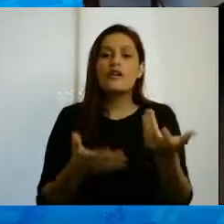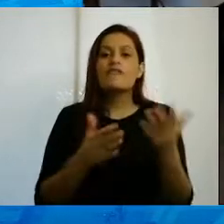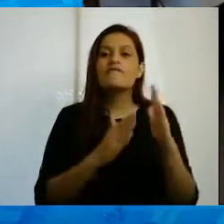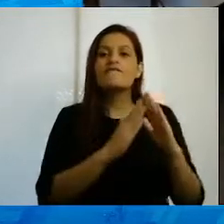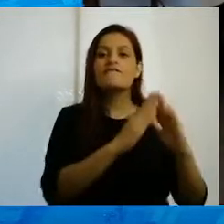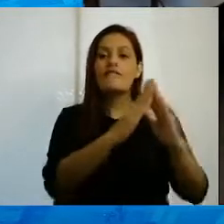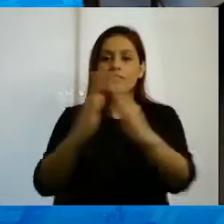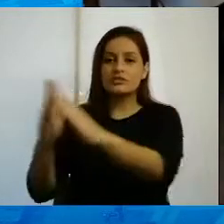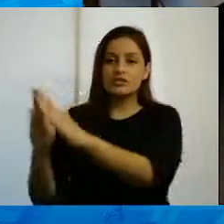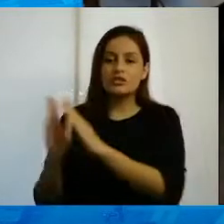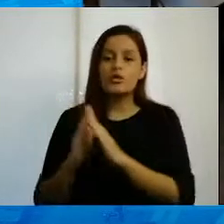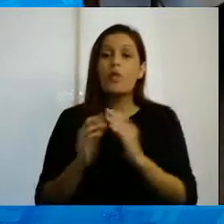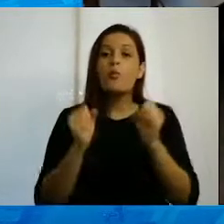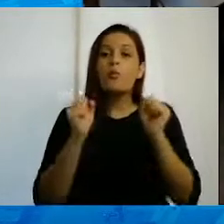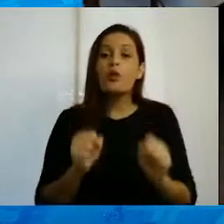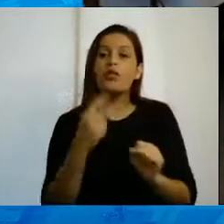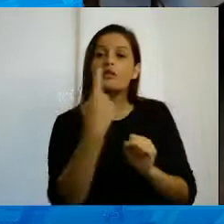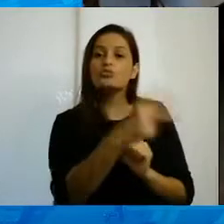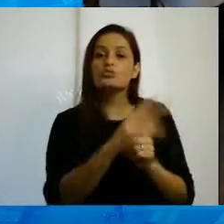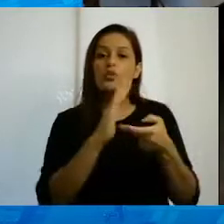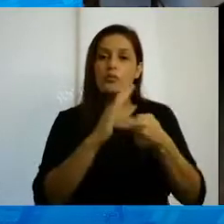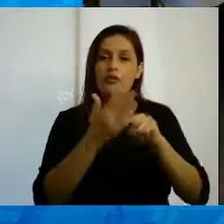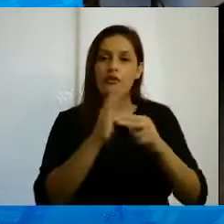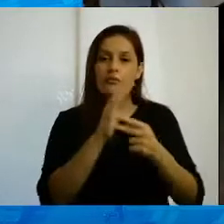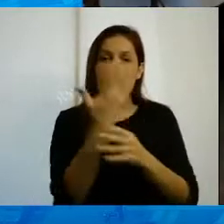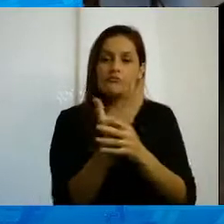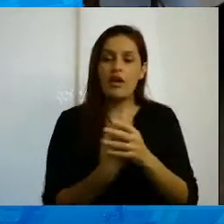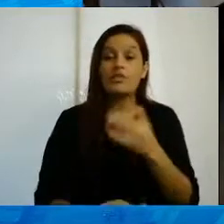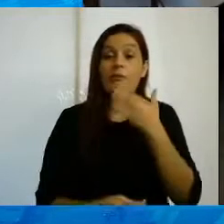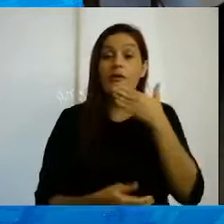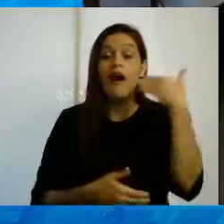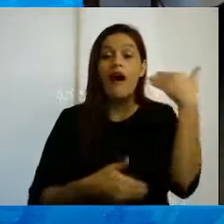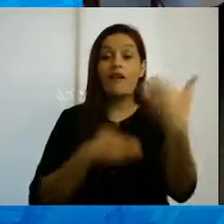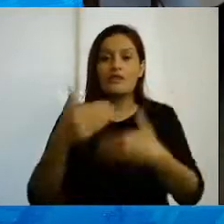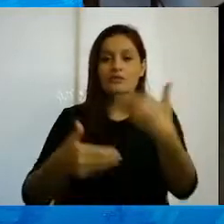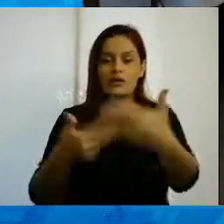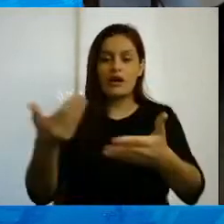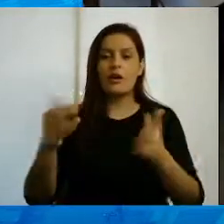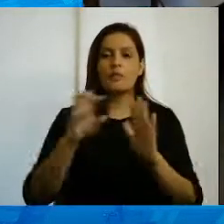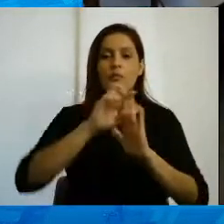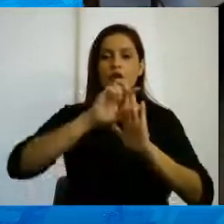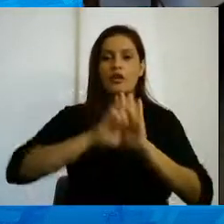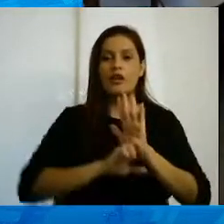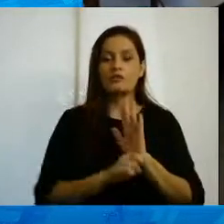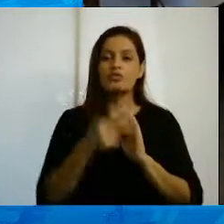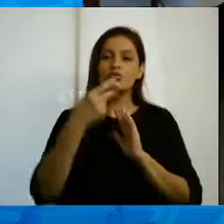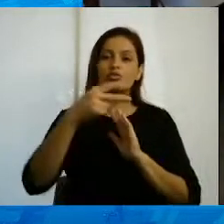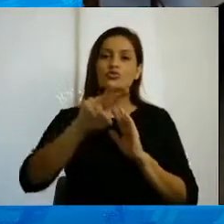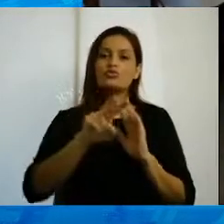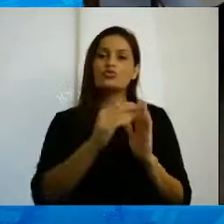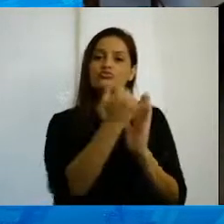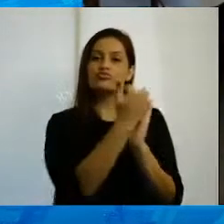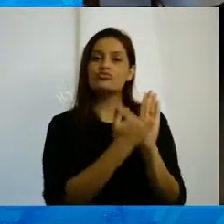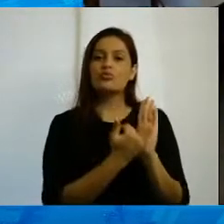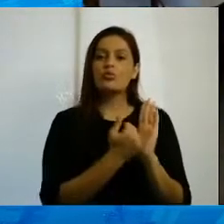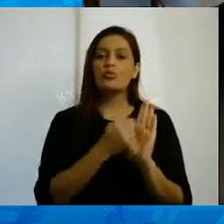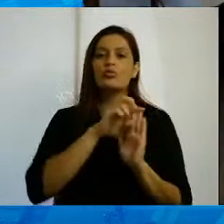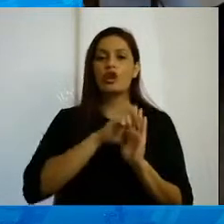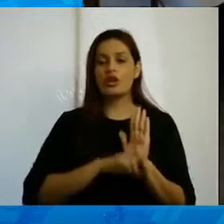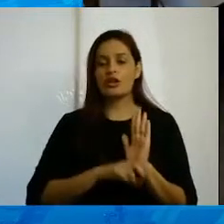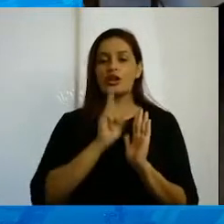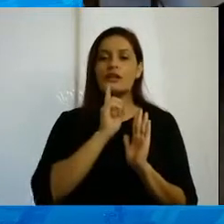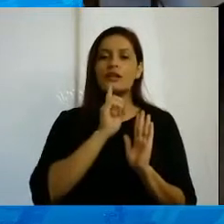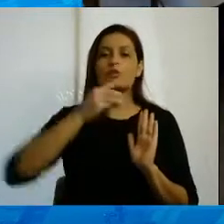vecinos y vecinas a resolver las problemáticas, poder avanzar con los proyectos, con la cartera de proyectos que tiene el municipio